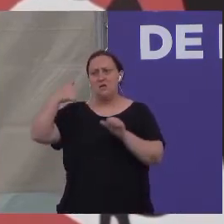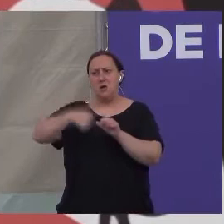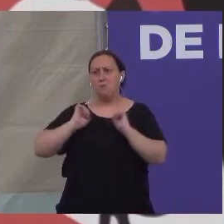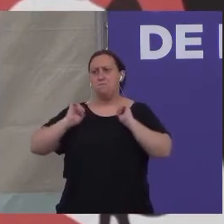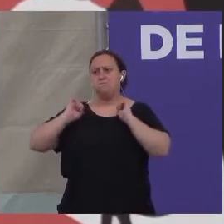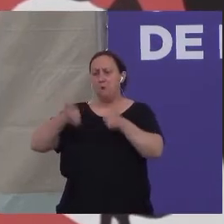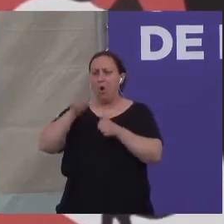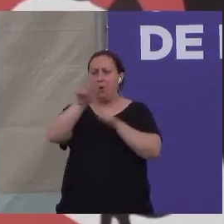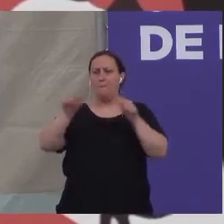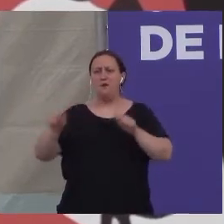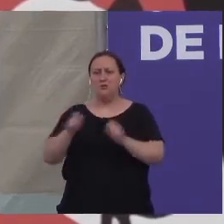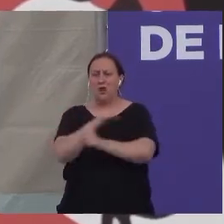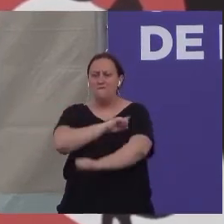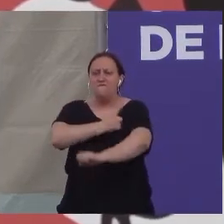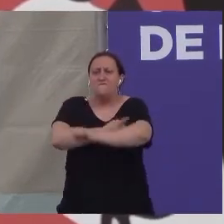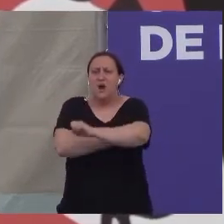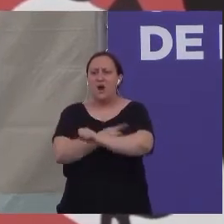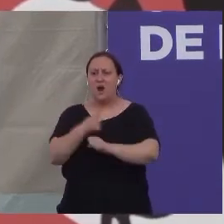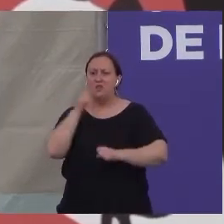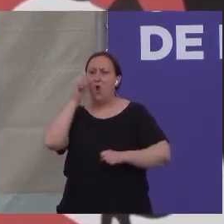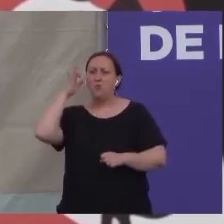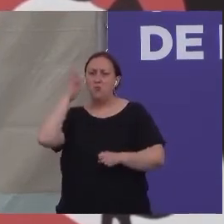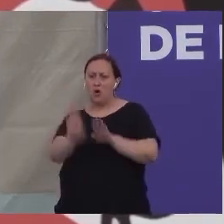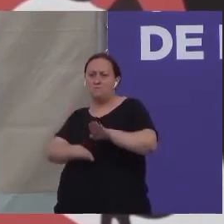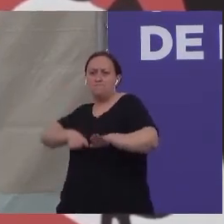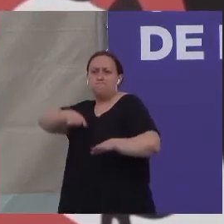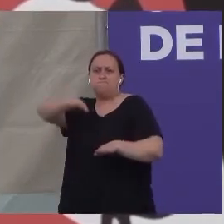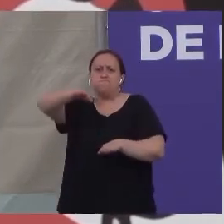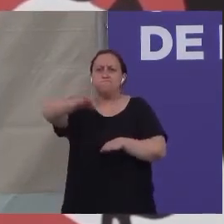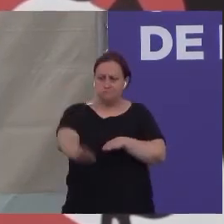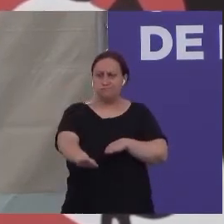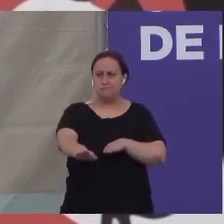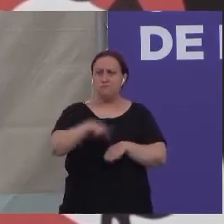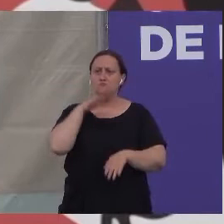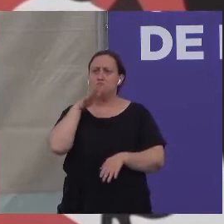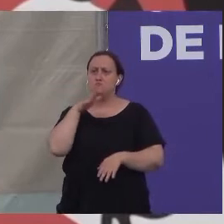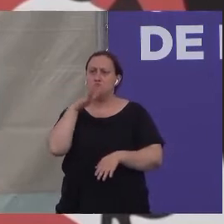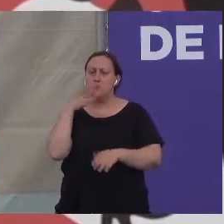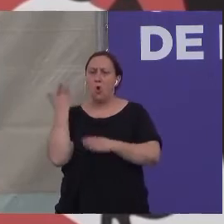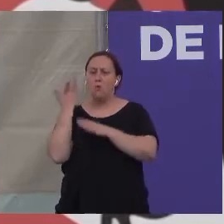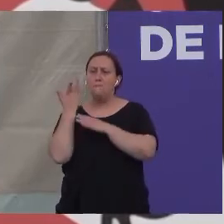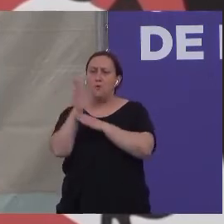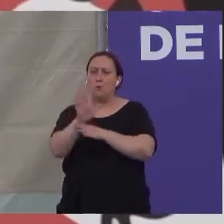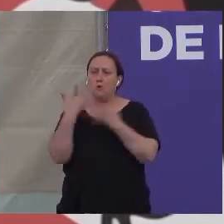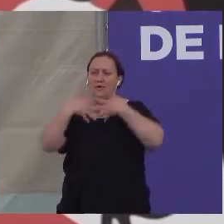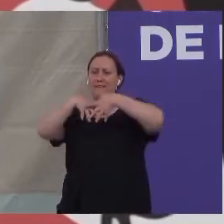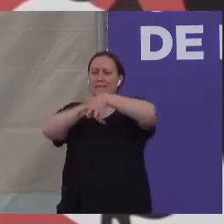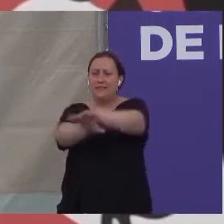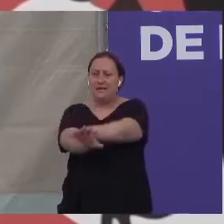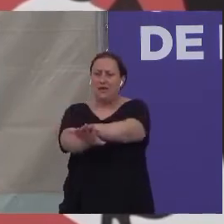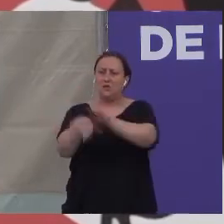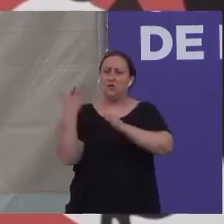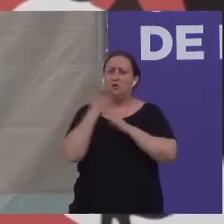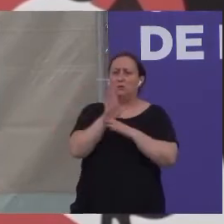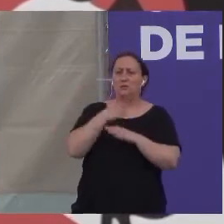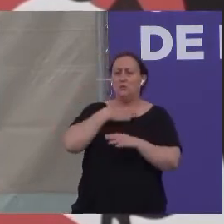valientes, hombres y mujeres, dieron un paso al frente. Por ello, proponemos la integración de los representantes municipales